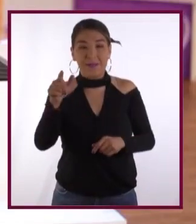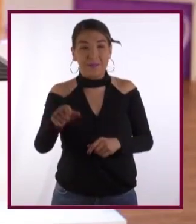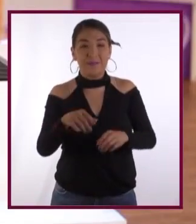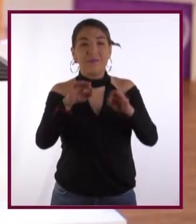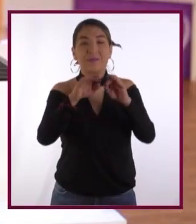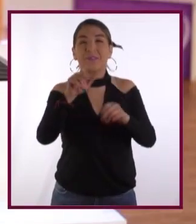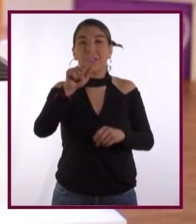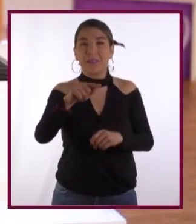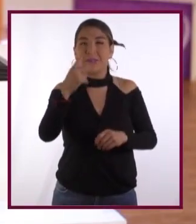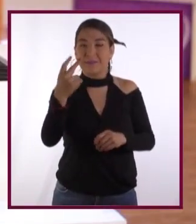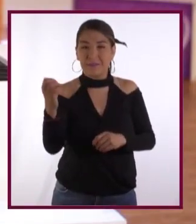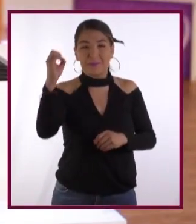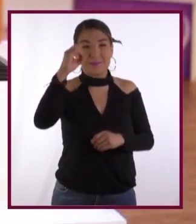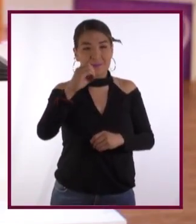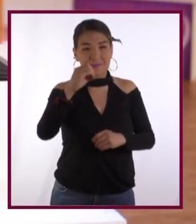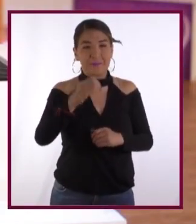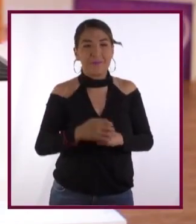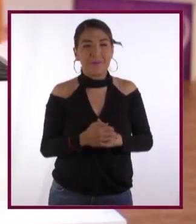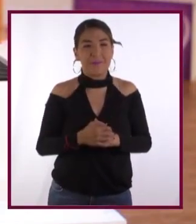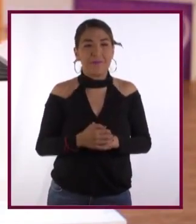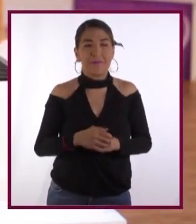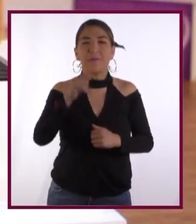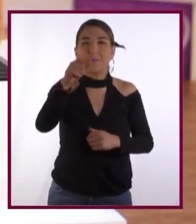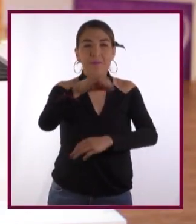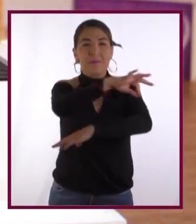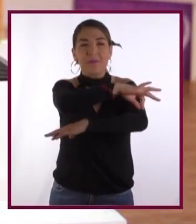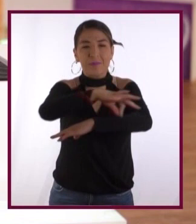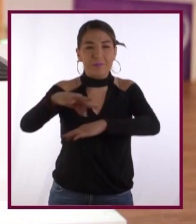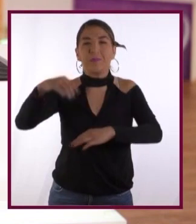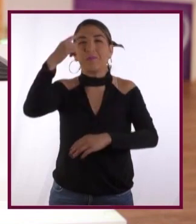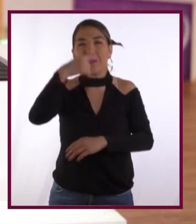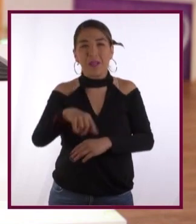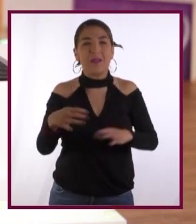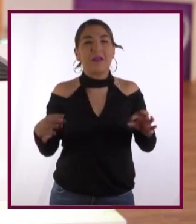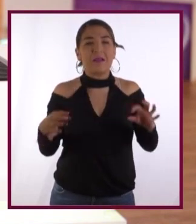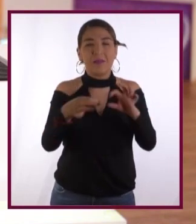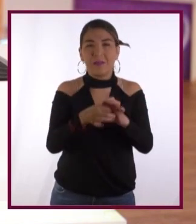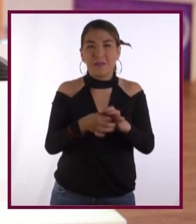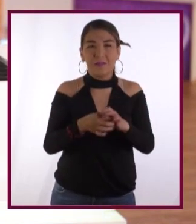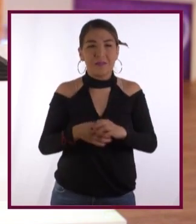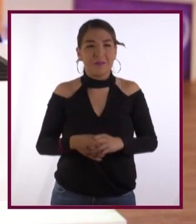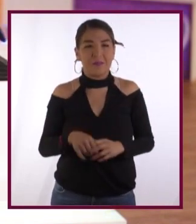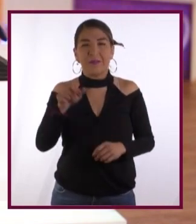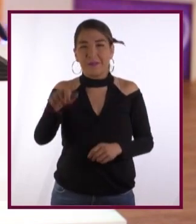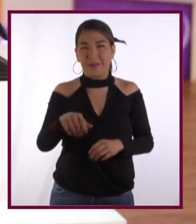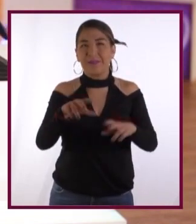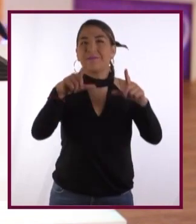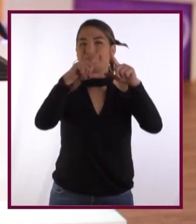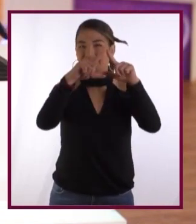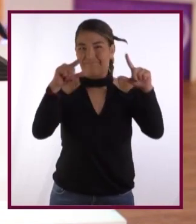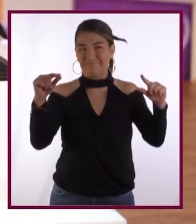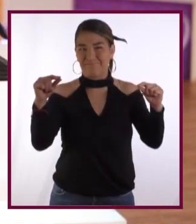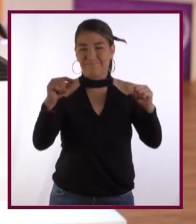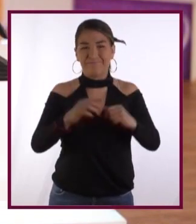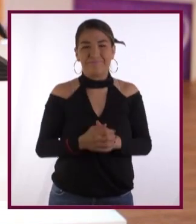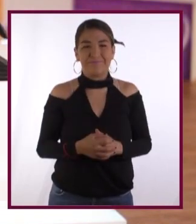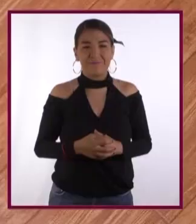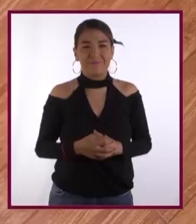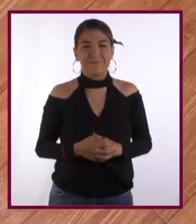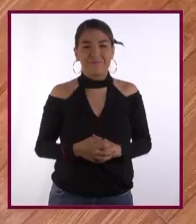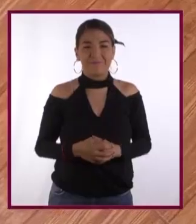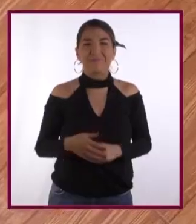Una vez que tenemos identificados los 72 grados, vamos a trazar una línea que permita unir y crear nuestro